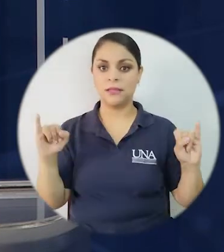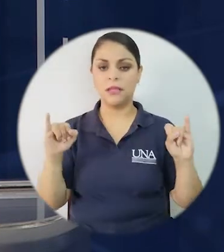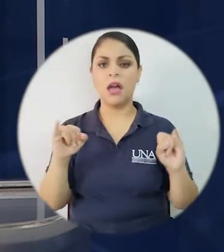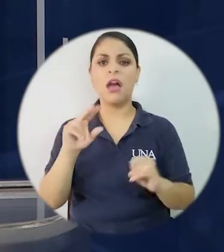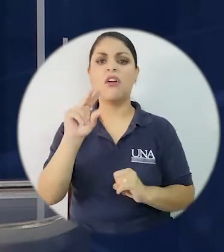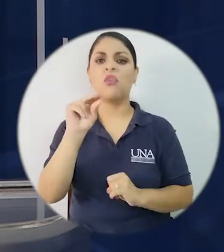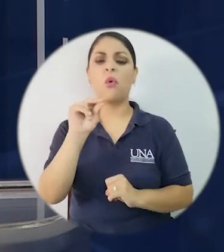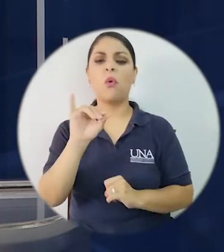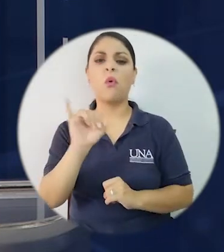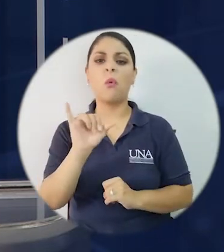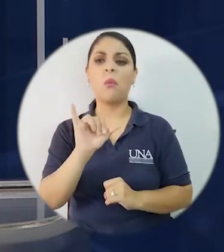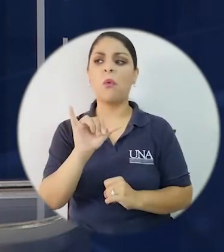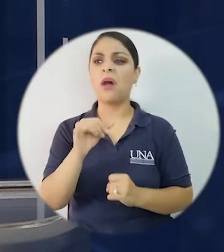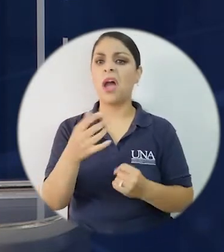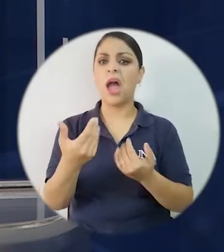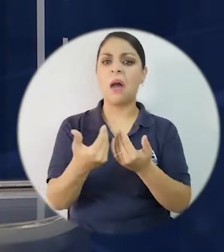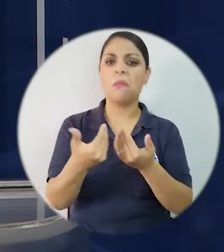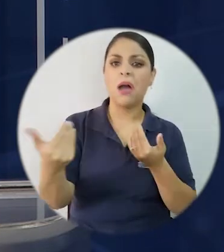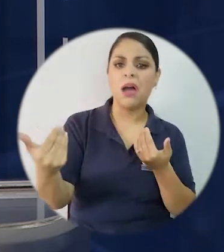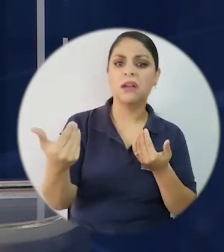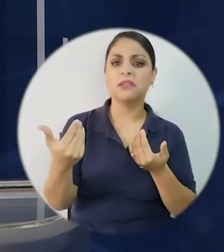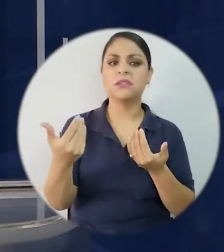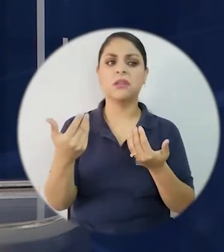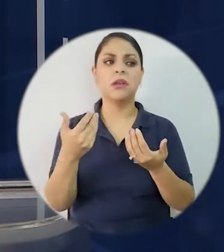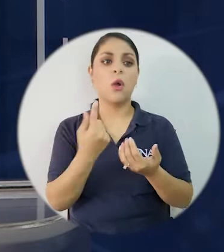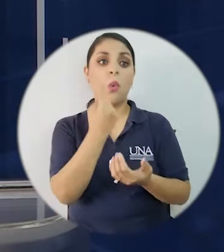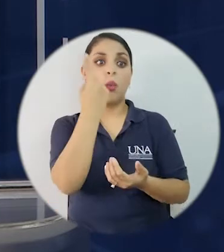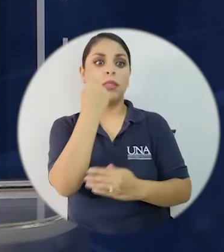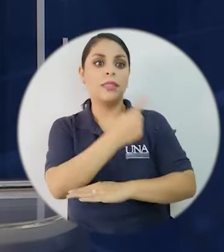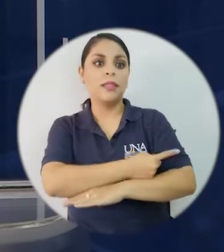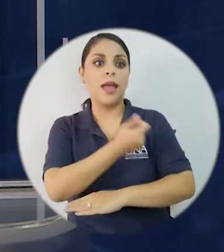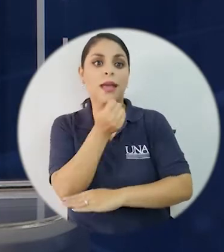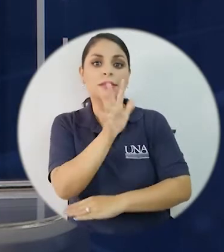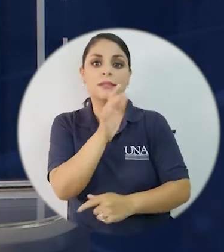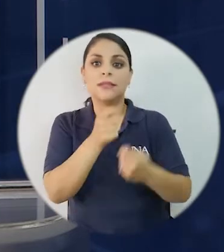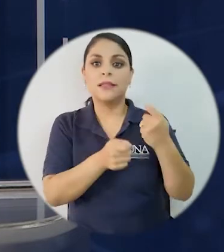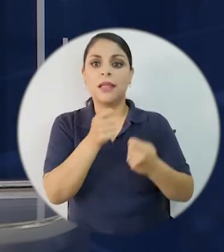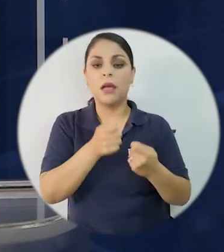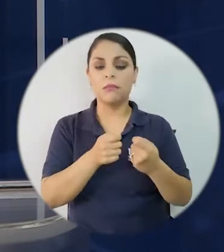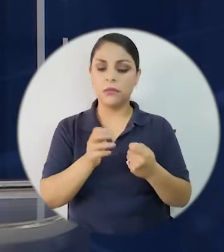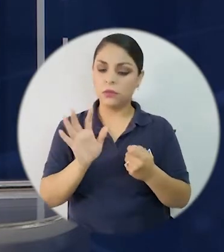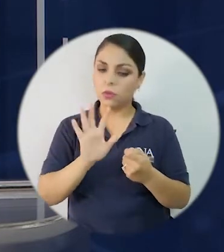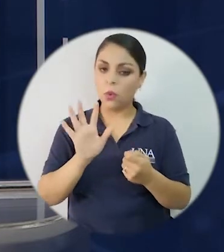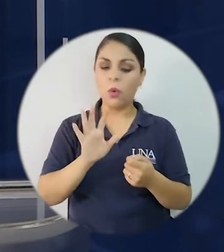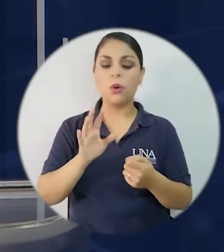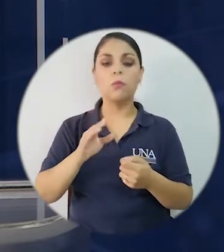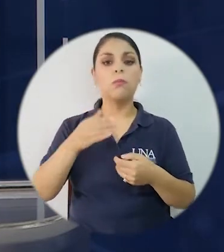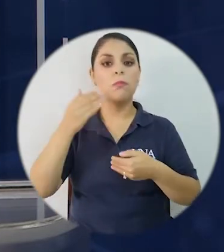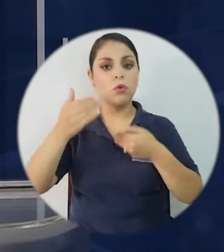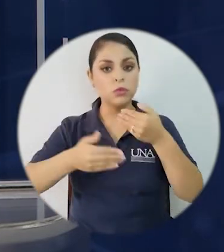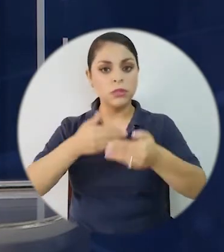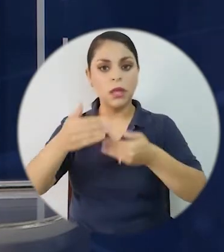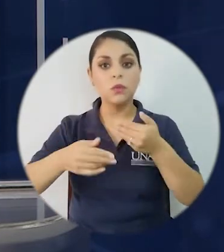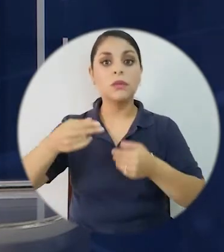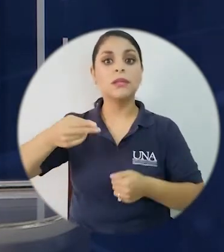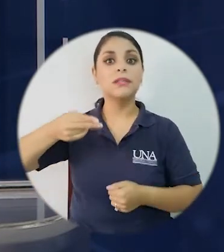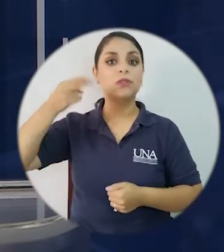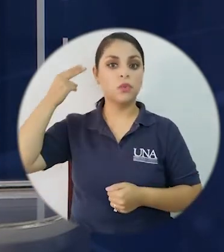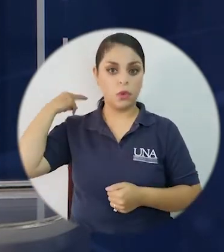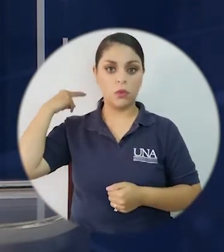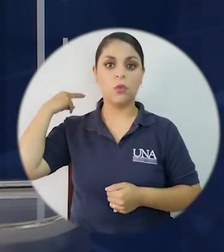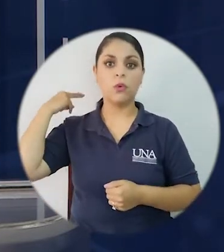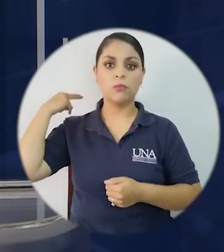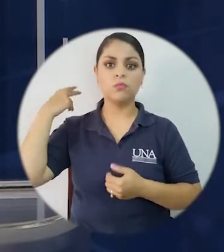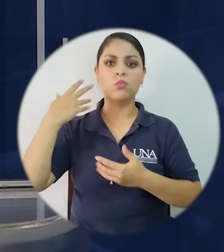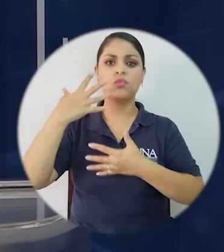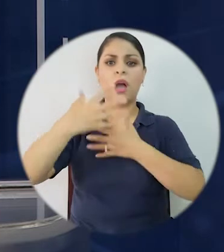un hecho aislado que como dicen la mayoría de la gente, bueno, fue el 15 de septiembre, sino como un proceso histórico que se